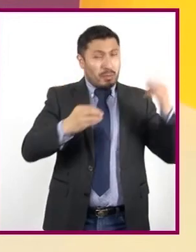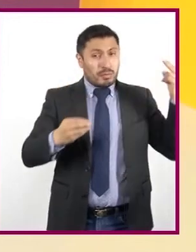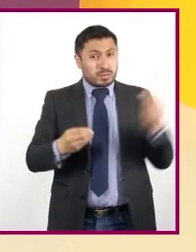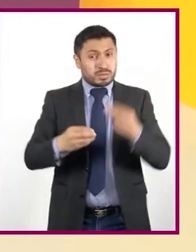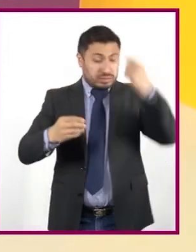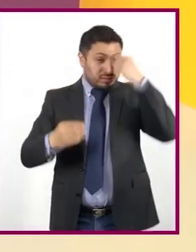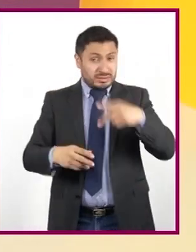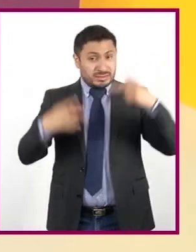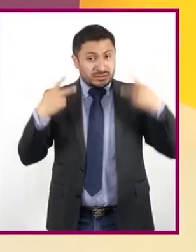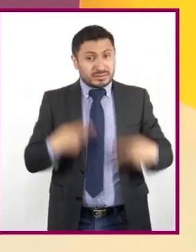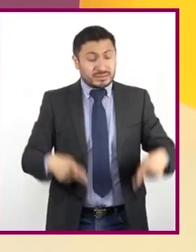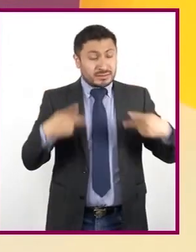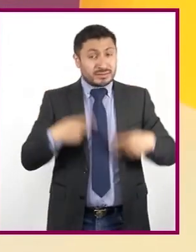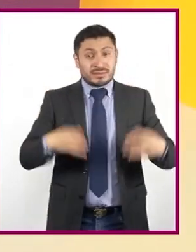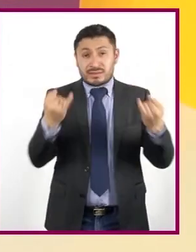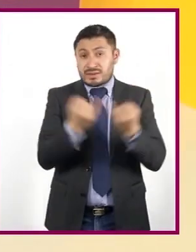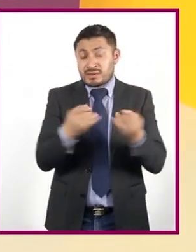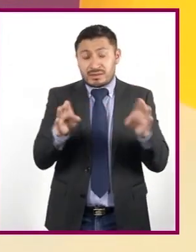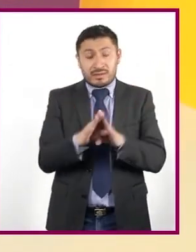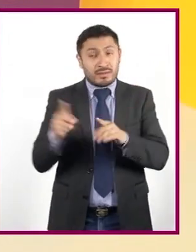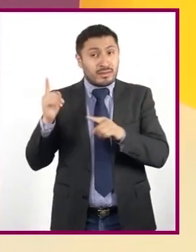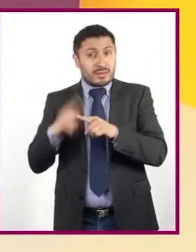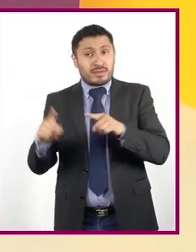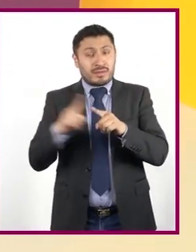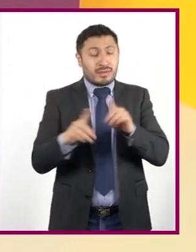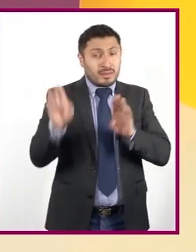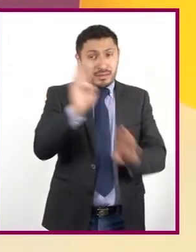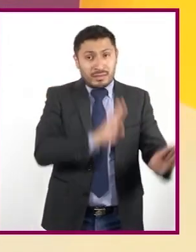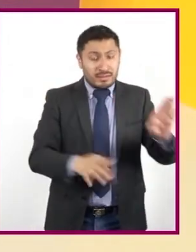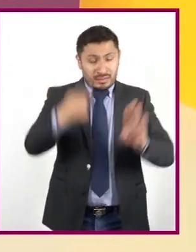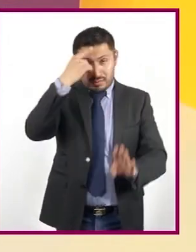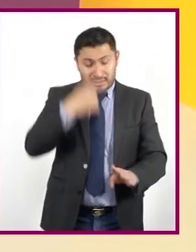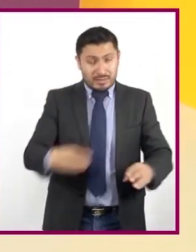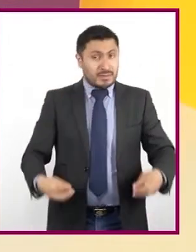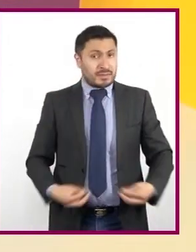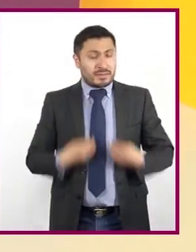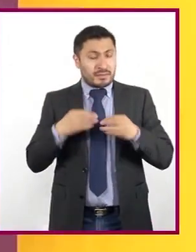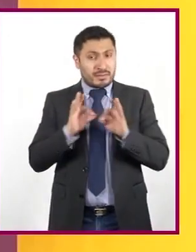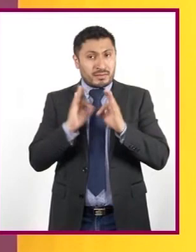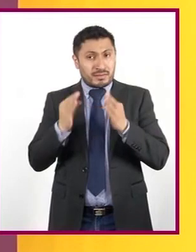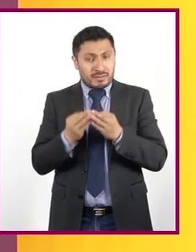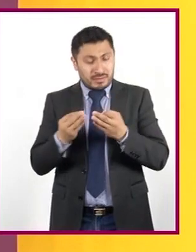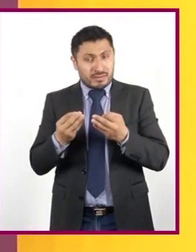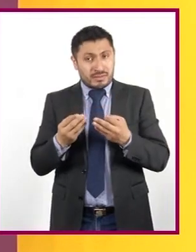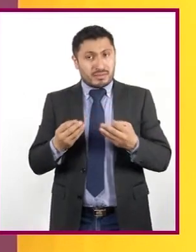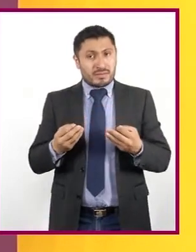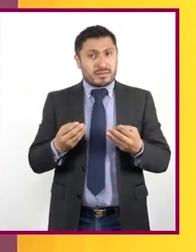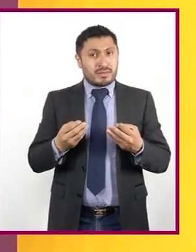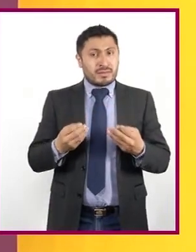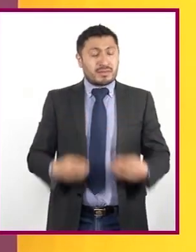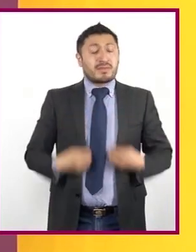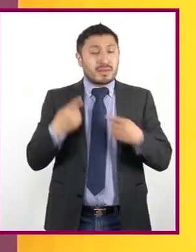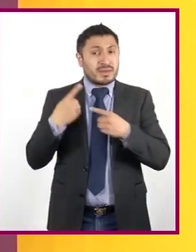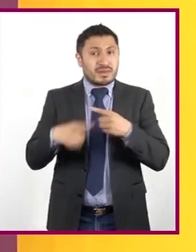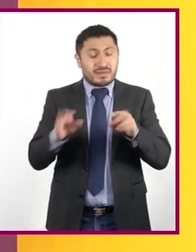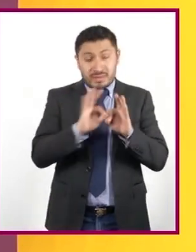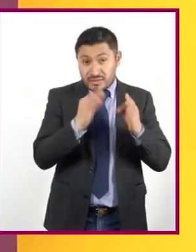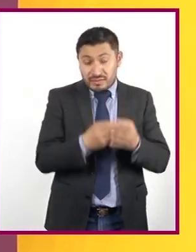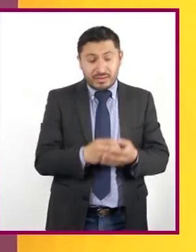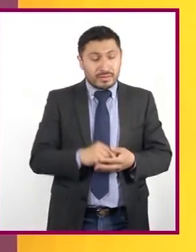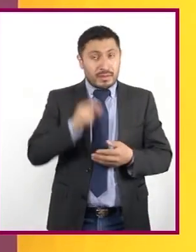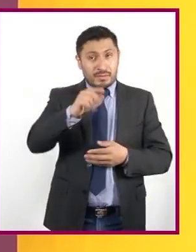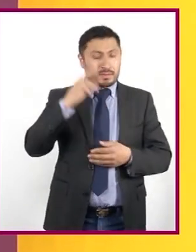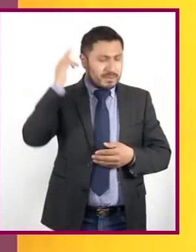género humano como la diversidad biológica para los organismos vivos. Retomen la reflexión sobre los